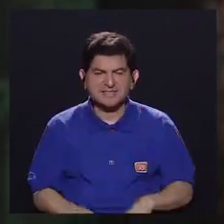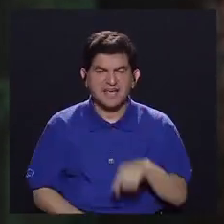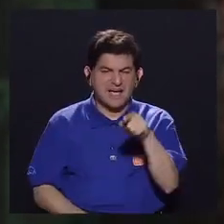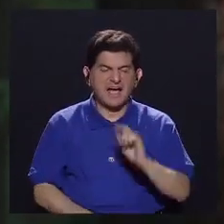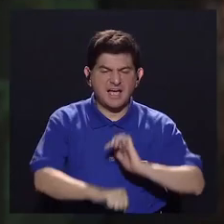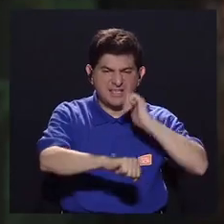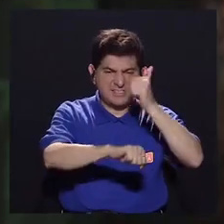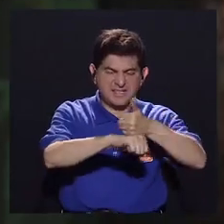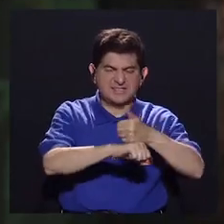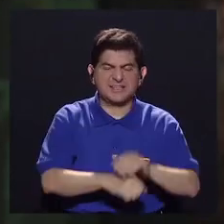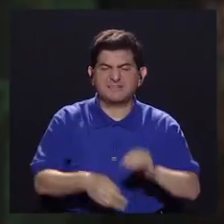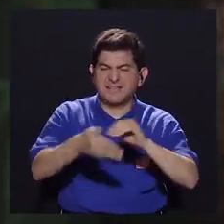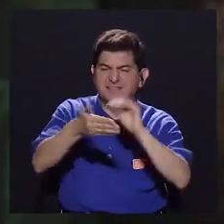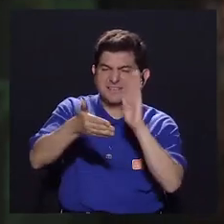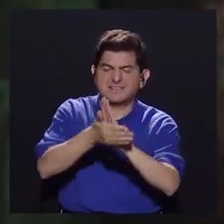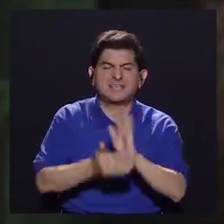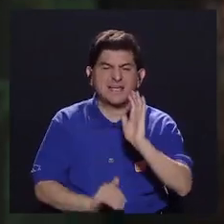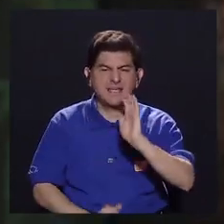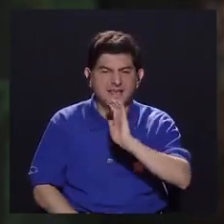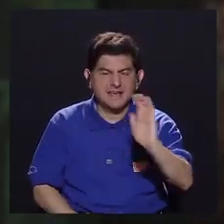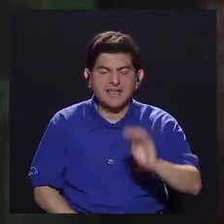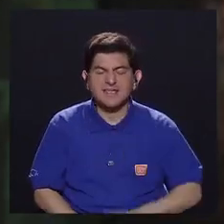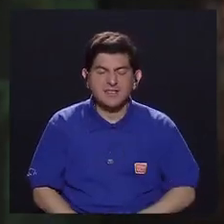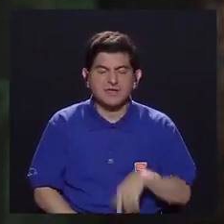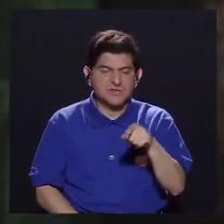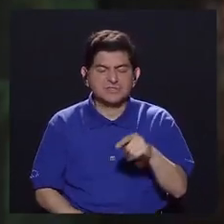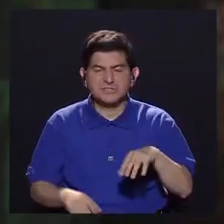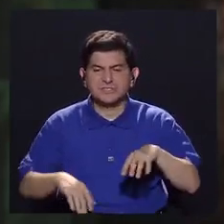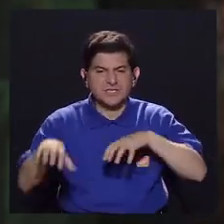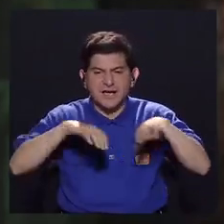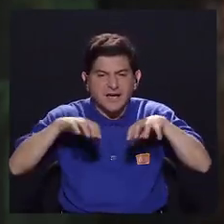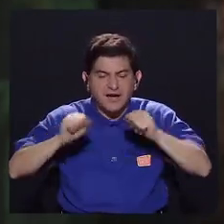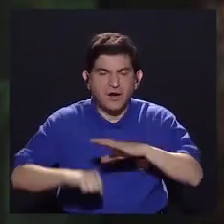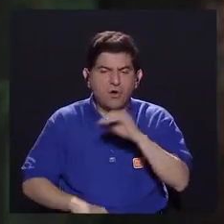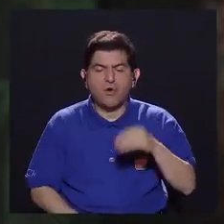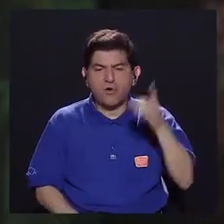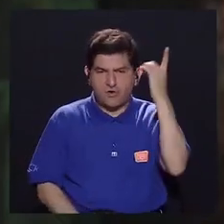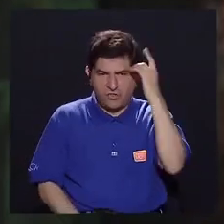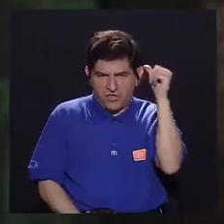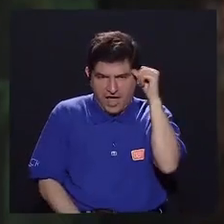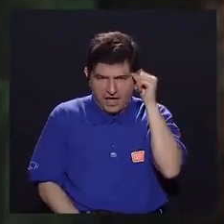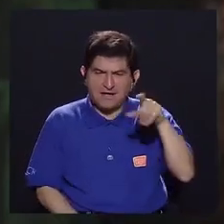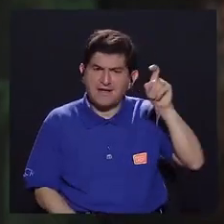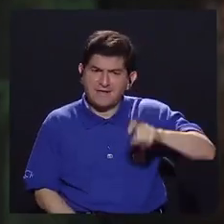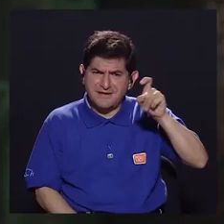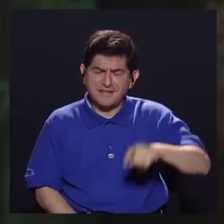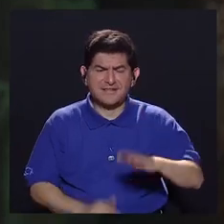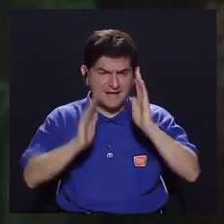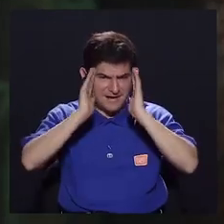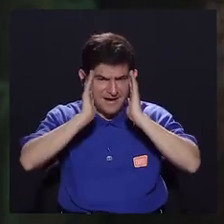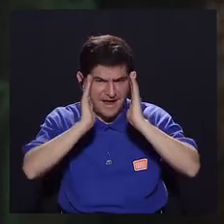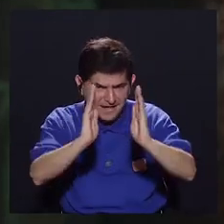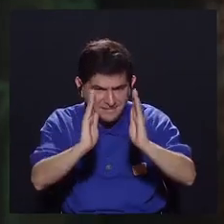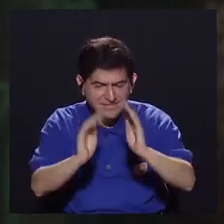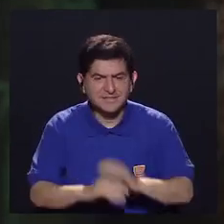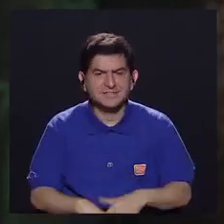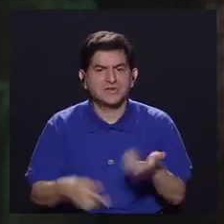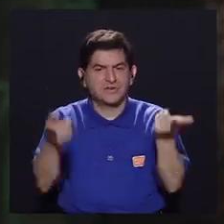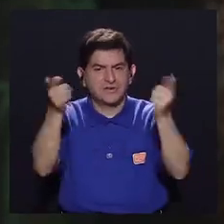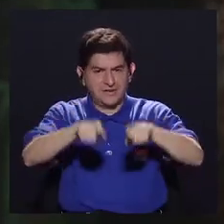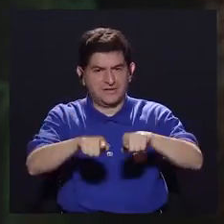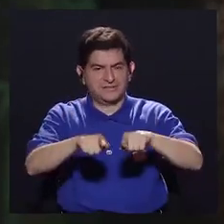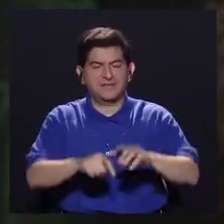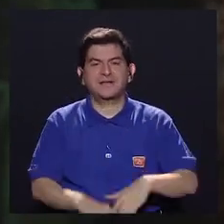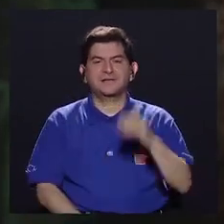clase y muchas veces son catalogados como niños hiperactivos o niños con déficit atencional y a veces lo que necesitamos es